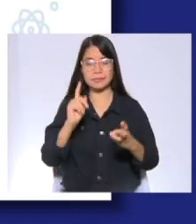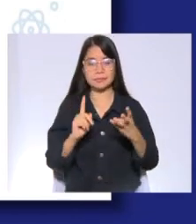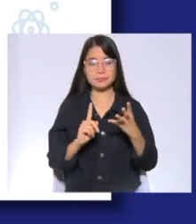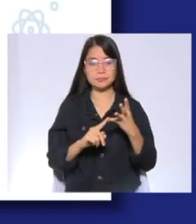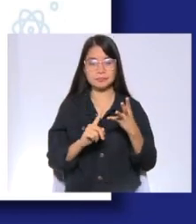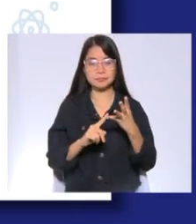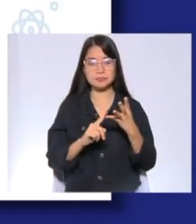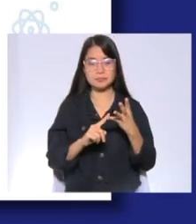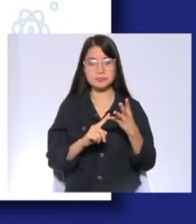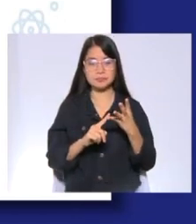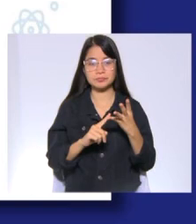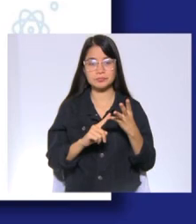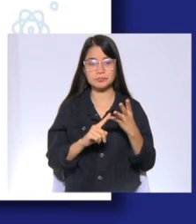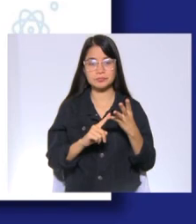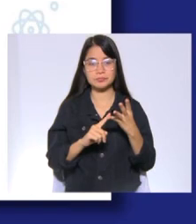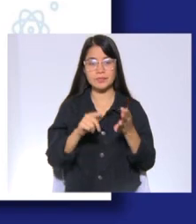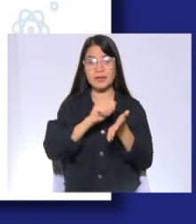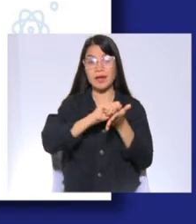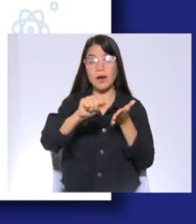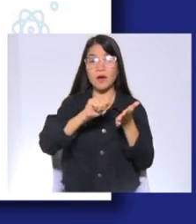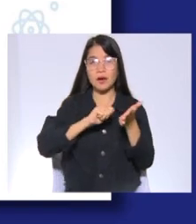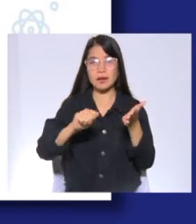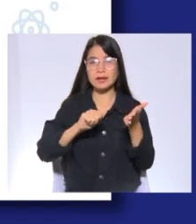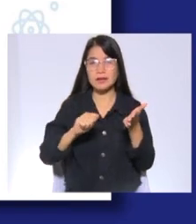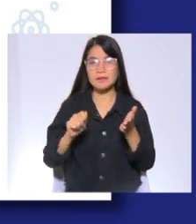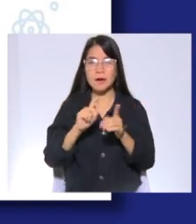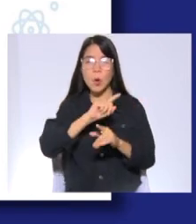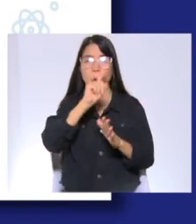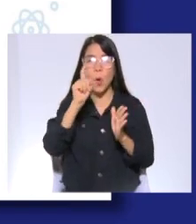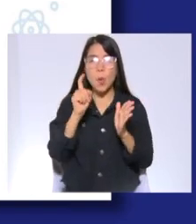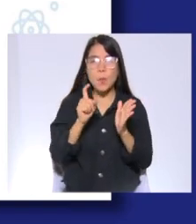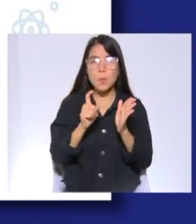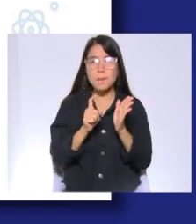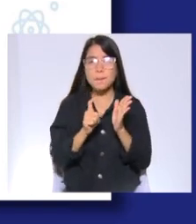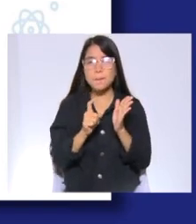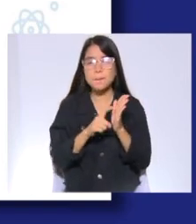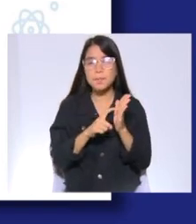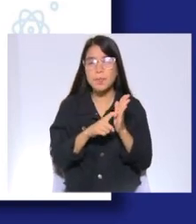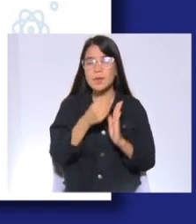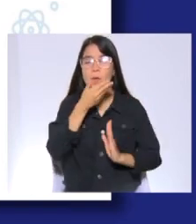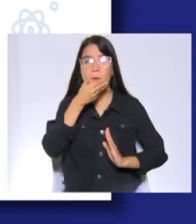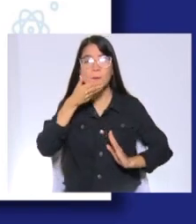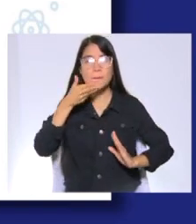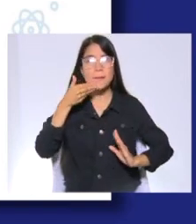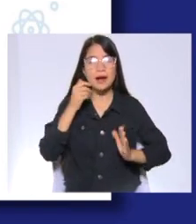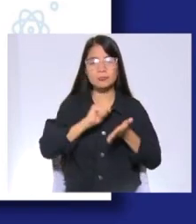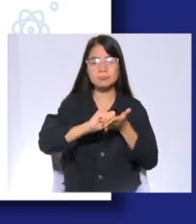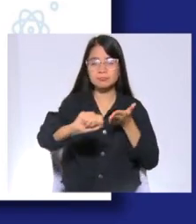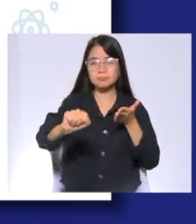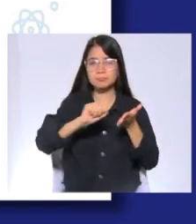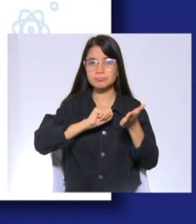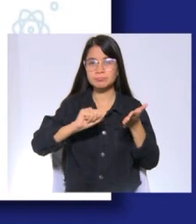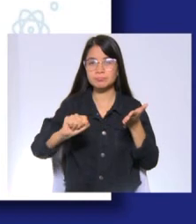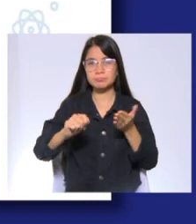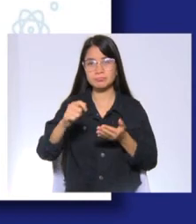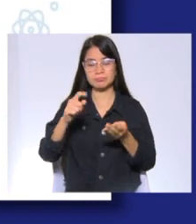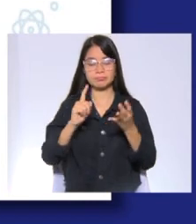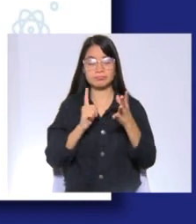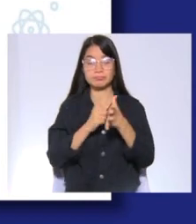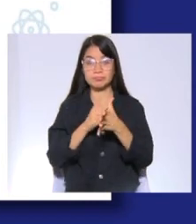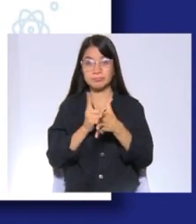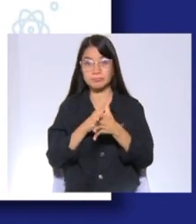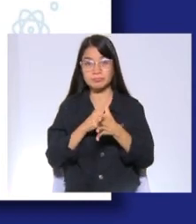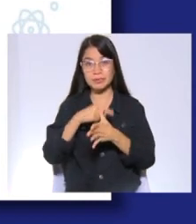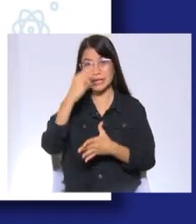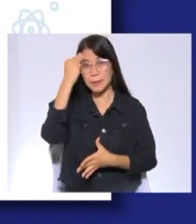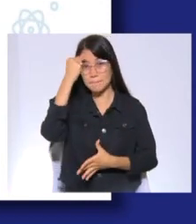enunciados más complejos. Estimulamos lo que es la memoria a corto, mediano y largo plazo, pues podemos